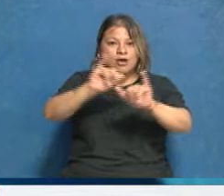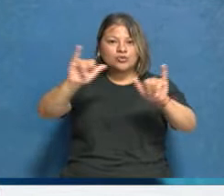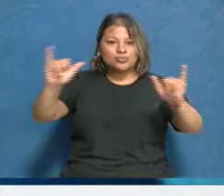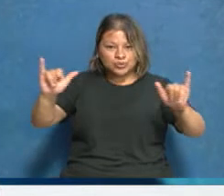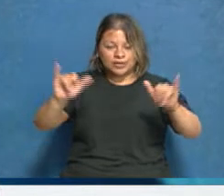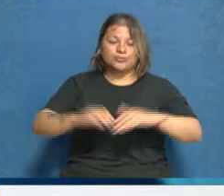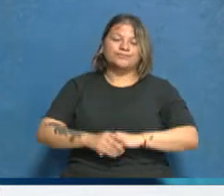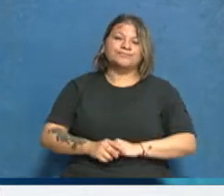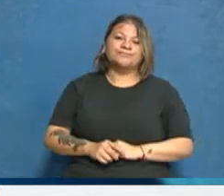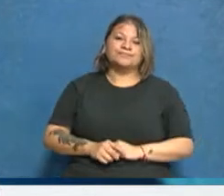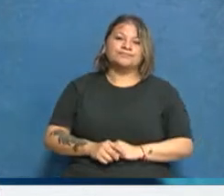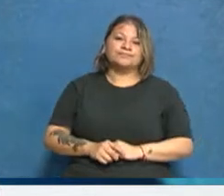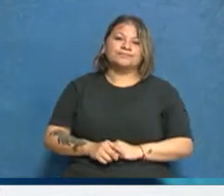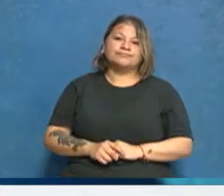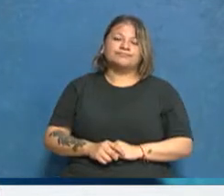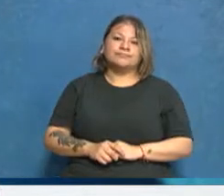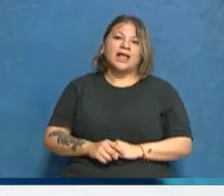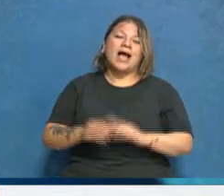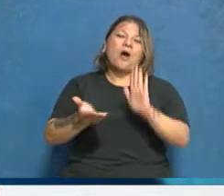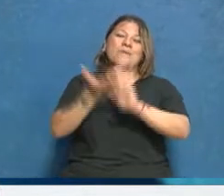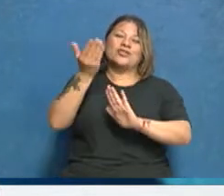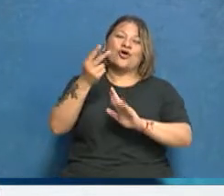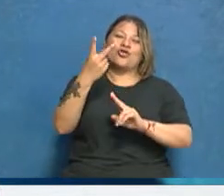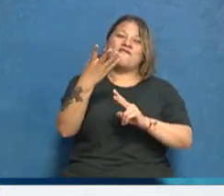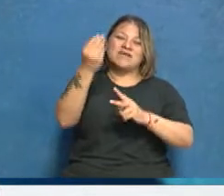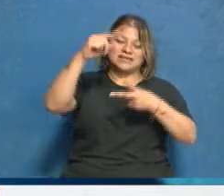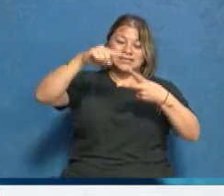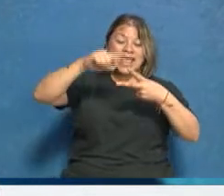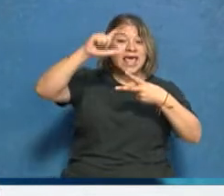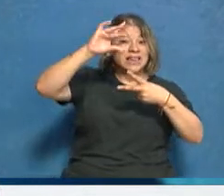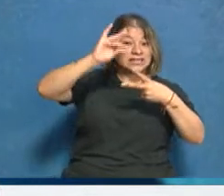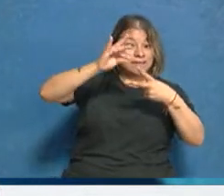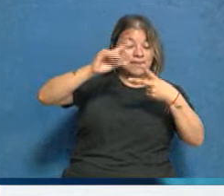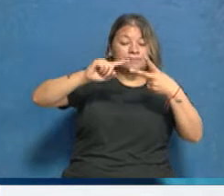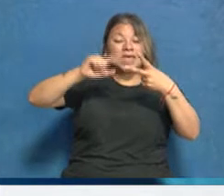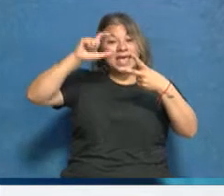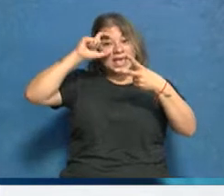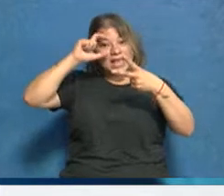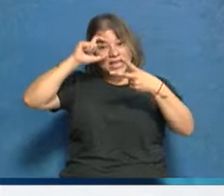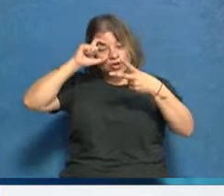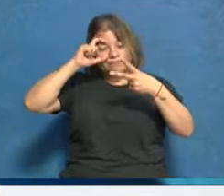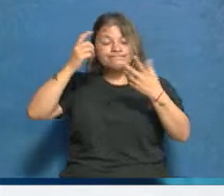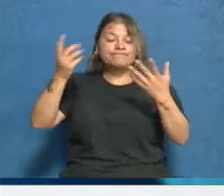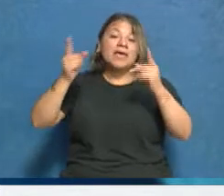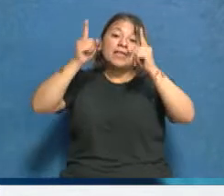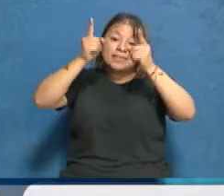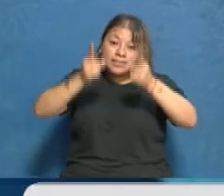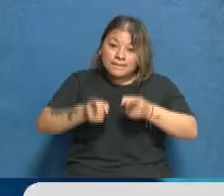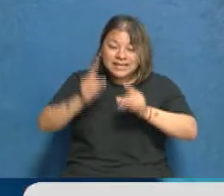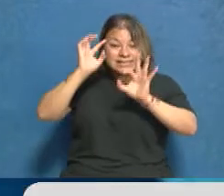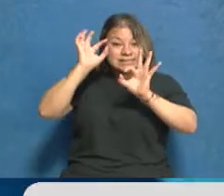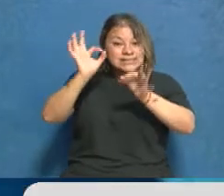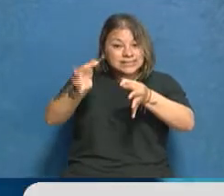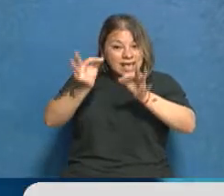gobierno provincial, desdoblado el aumento del boleto de colectivos. Esto es lo que sucede, pero también hay que tener en cuenta